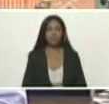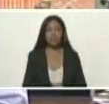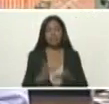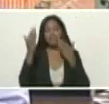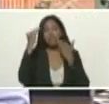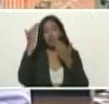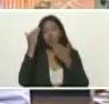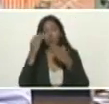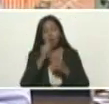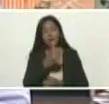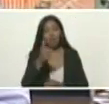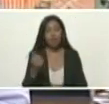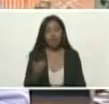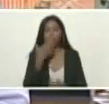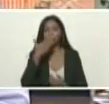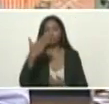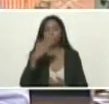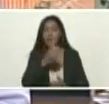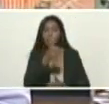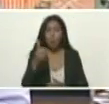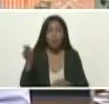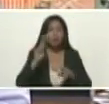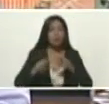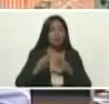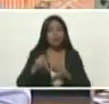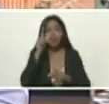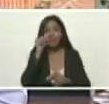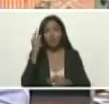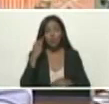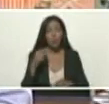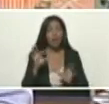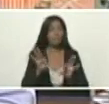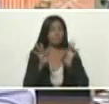saludo a estas niñas y a estos niños.